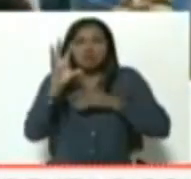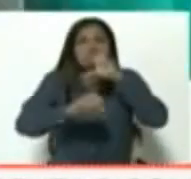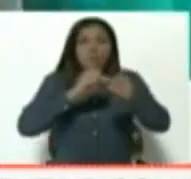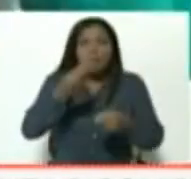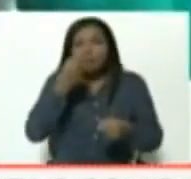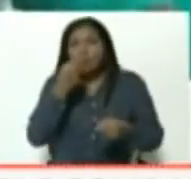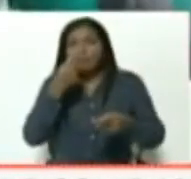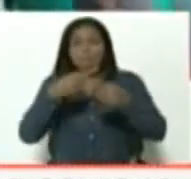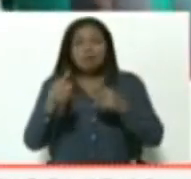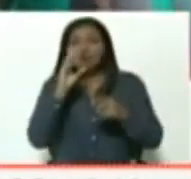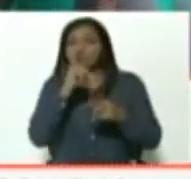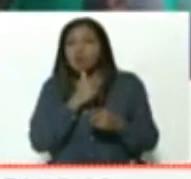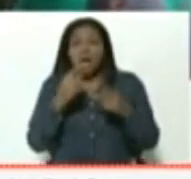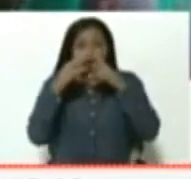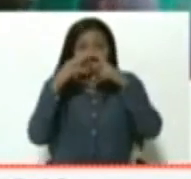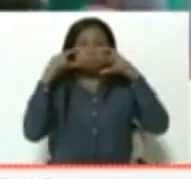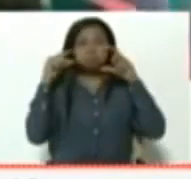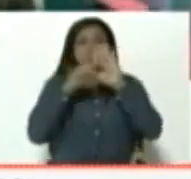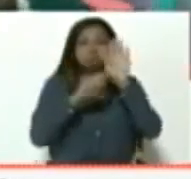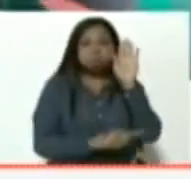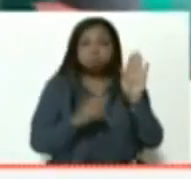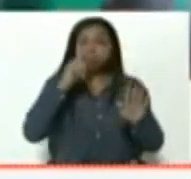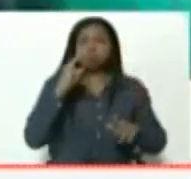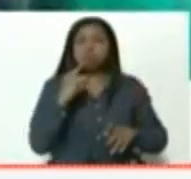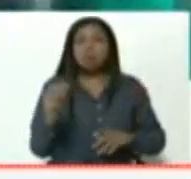alimentos, pero sin atender las medidas de resguardo que